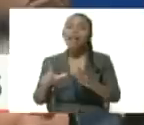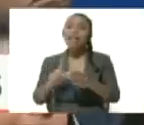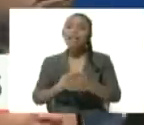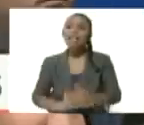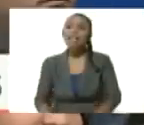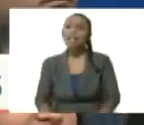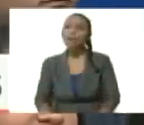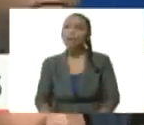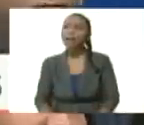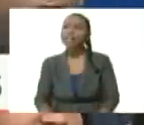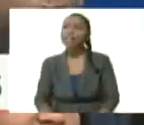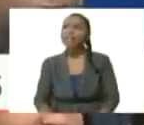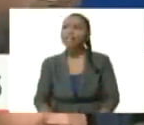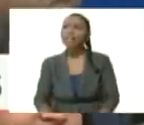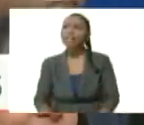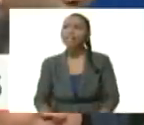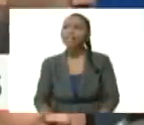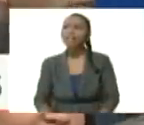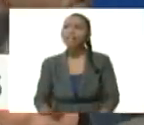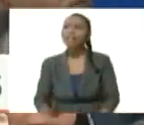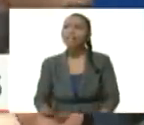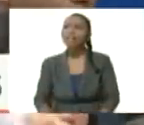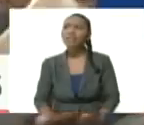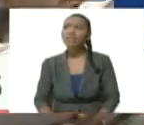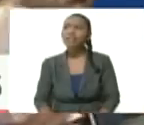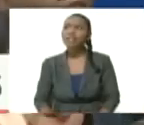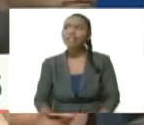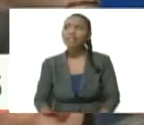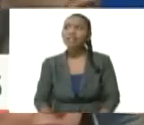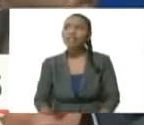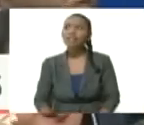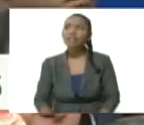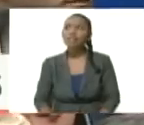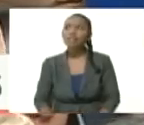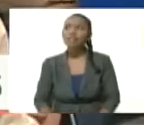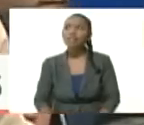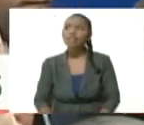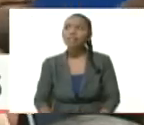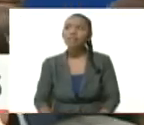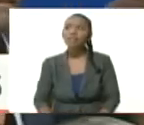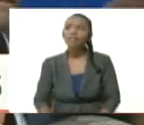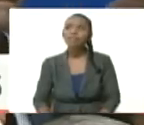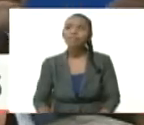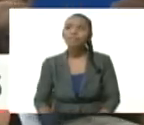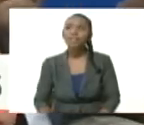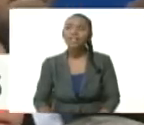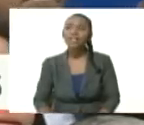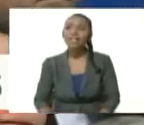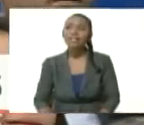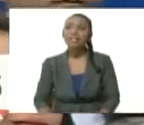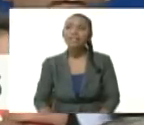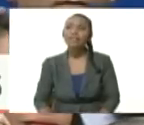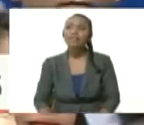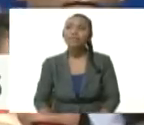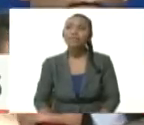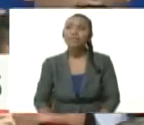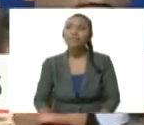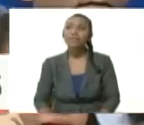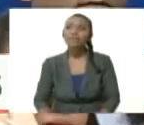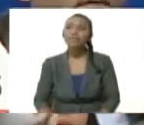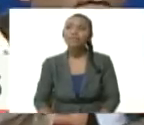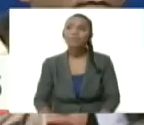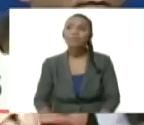patente, cómo eso va a tener un impacto directo en la recaudación, que no vamos a tener necesidad de pedirle recursos, presidente, sino que vamos a hacer ciudades